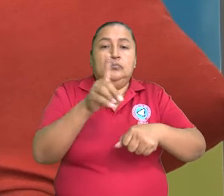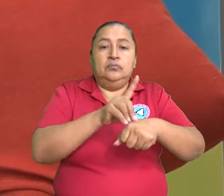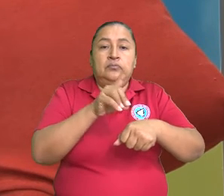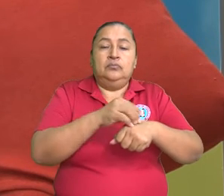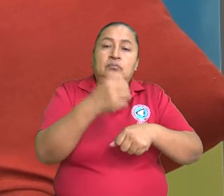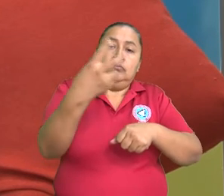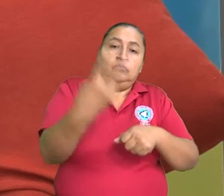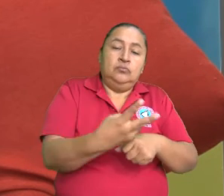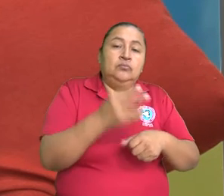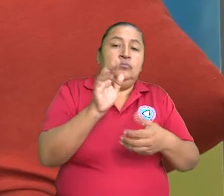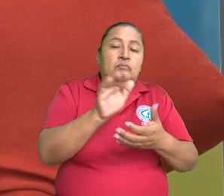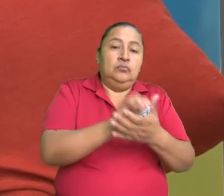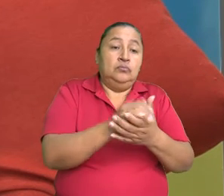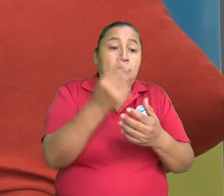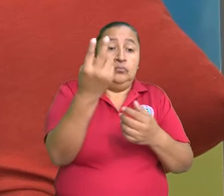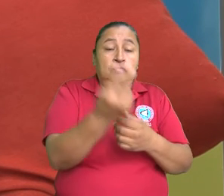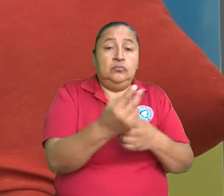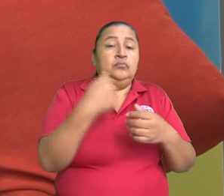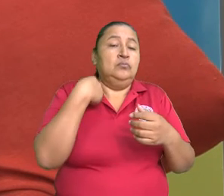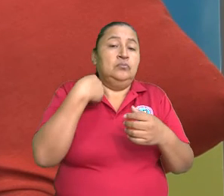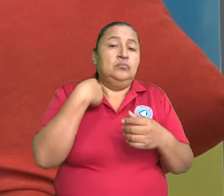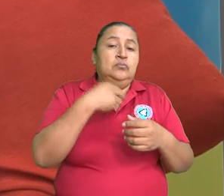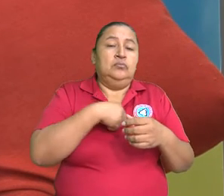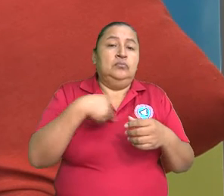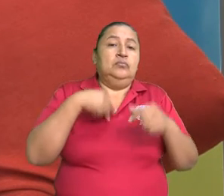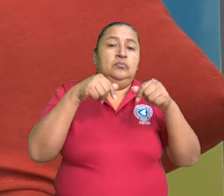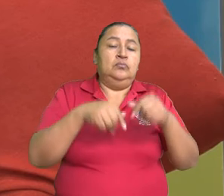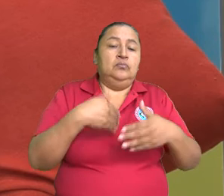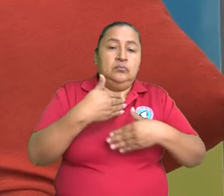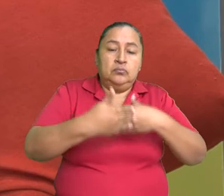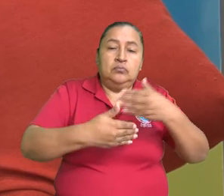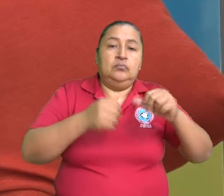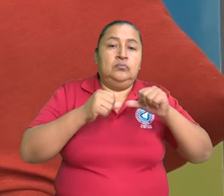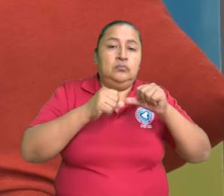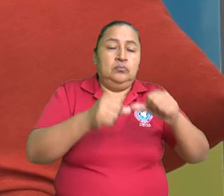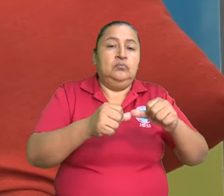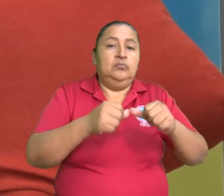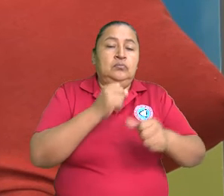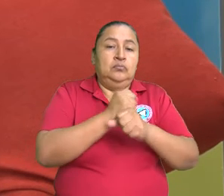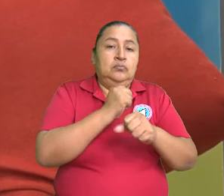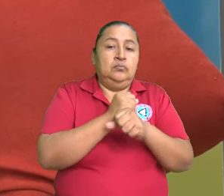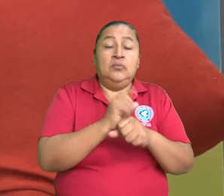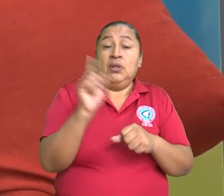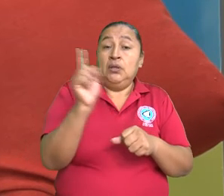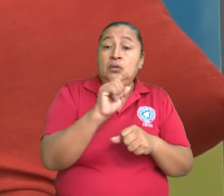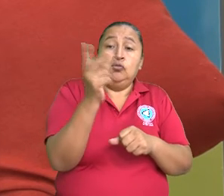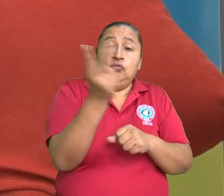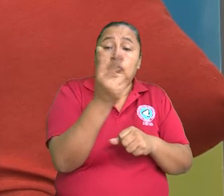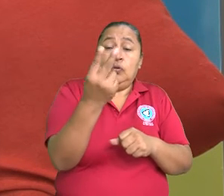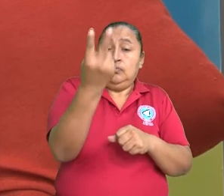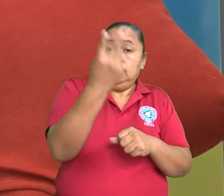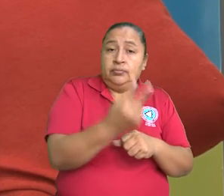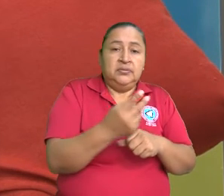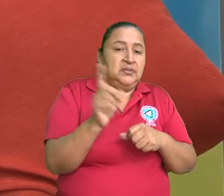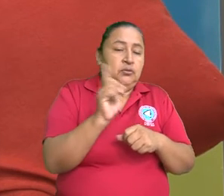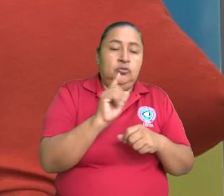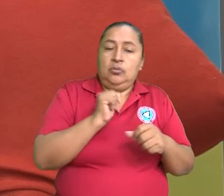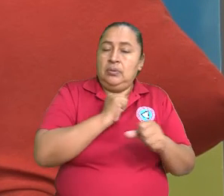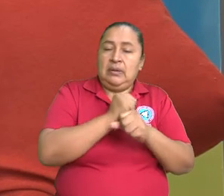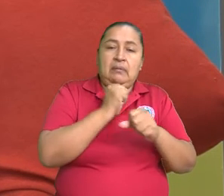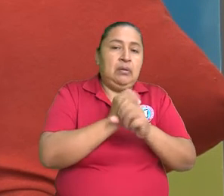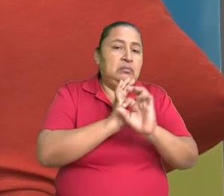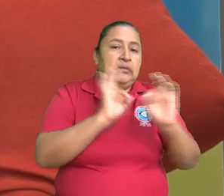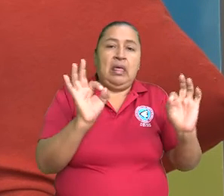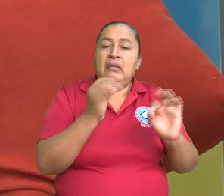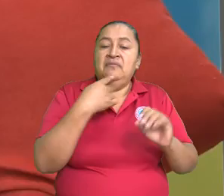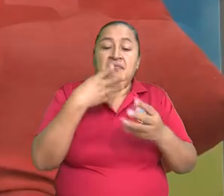regrese con su esposo, que es lo que siempre nosotros tratamos de hacer, porque si no hay una atención en pareja no funciona el